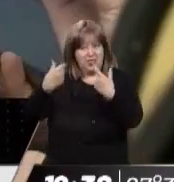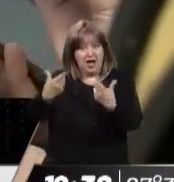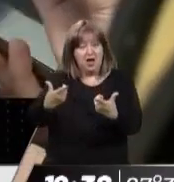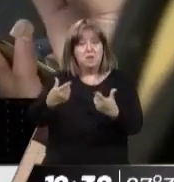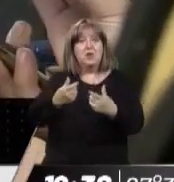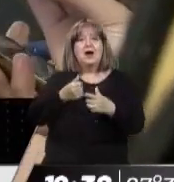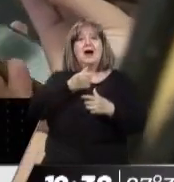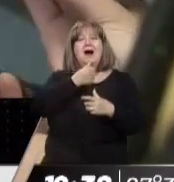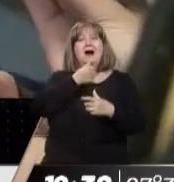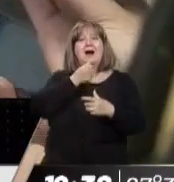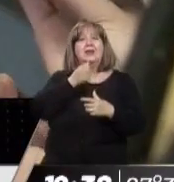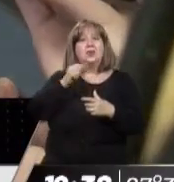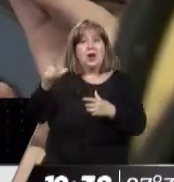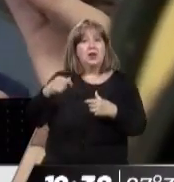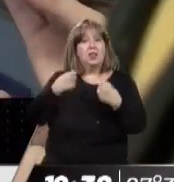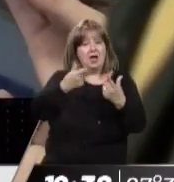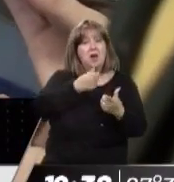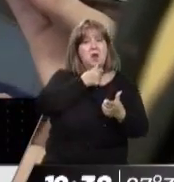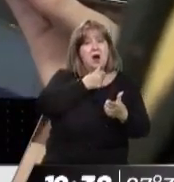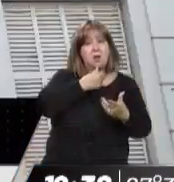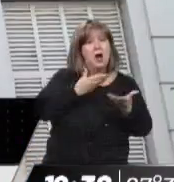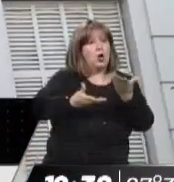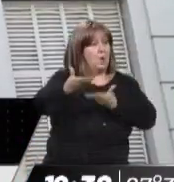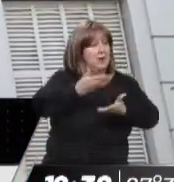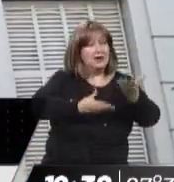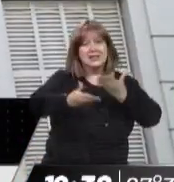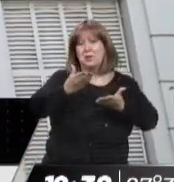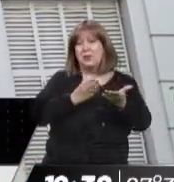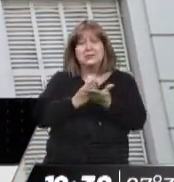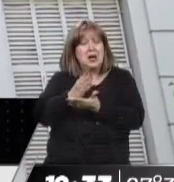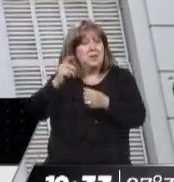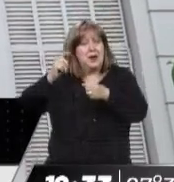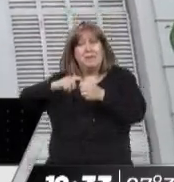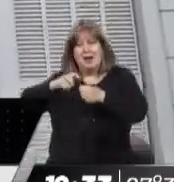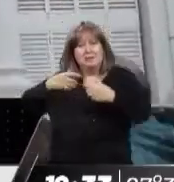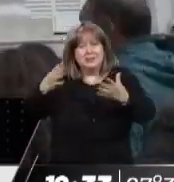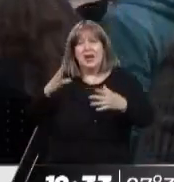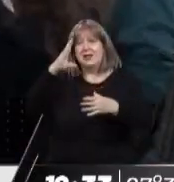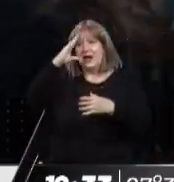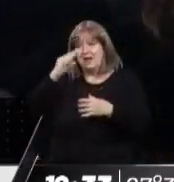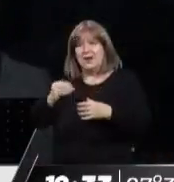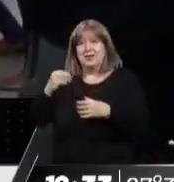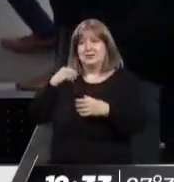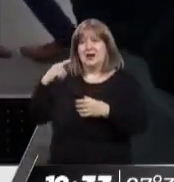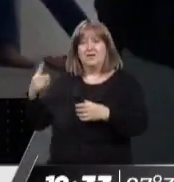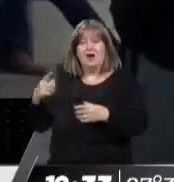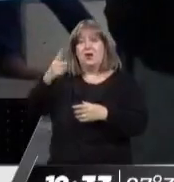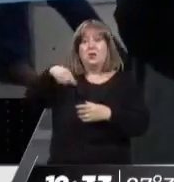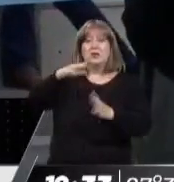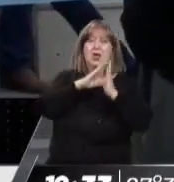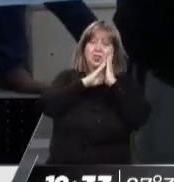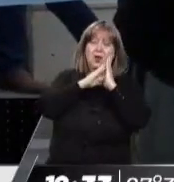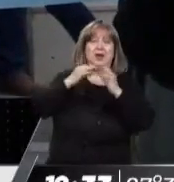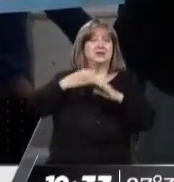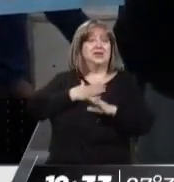como el agua, que no sé si otro departamento lo haría, nosotros siempre en este sentido creemos que los vecinos de Alvear y de San Rafael tienen que dormir tranquilos. El